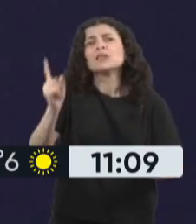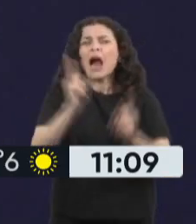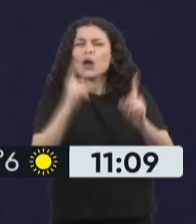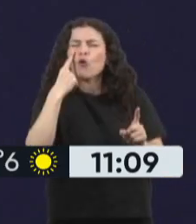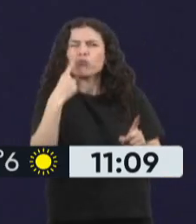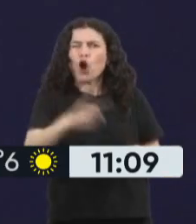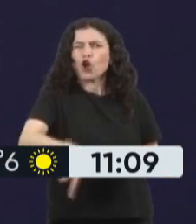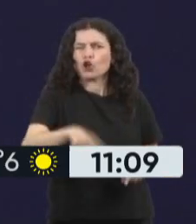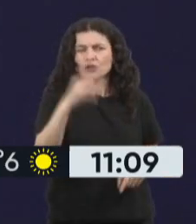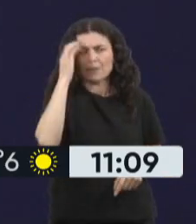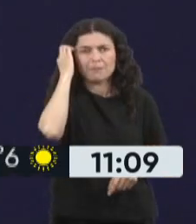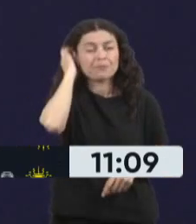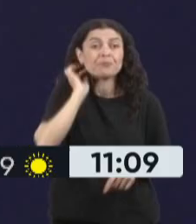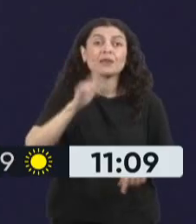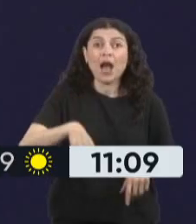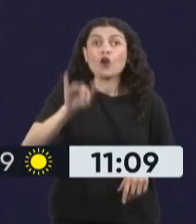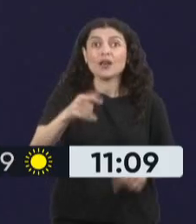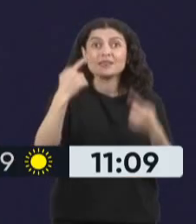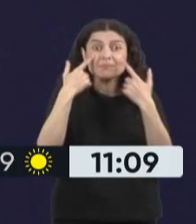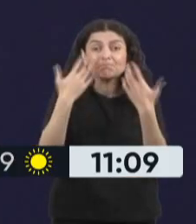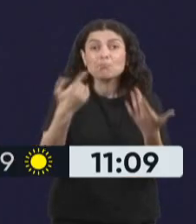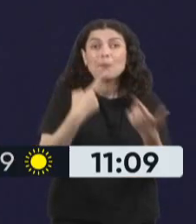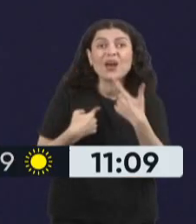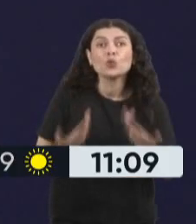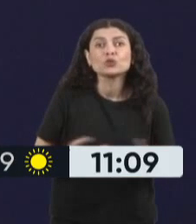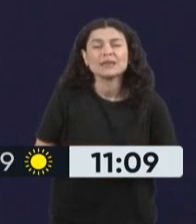conocerán. Bueno, ahora sí, soy todo oídos.